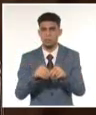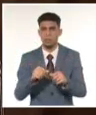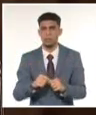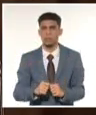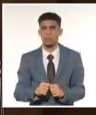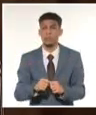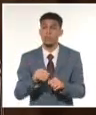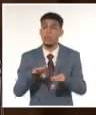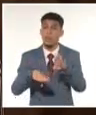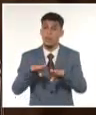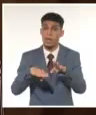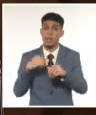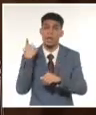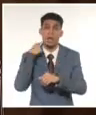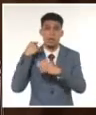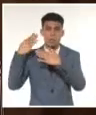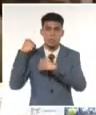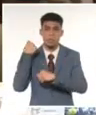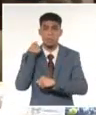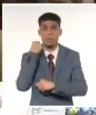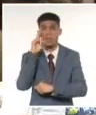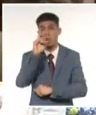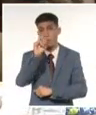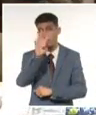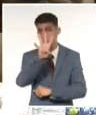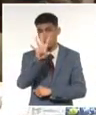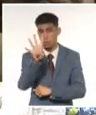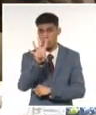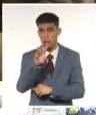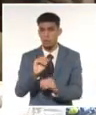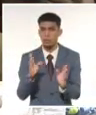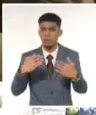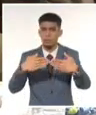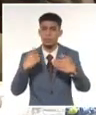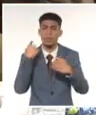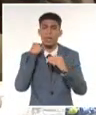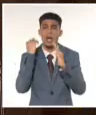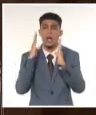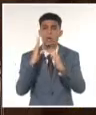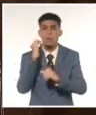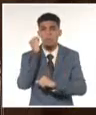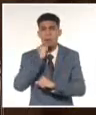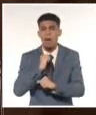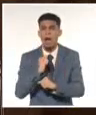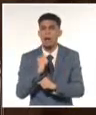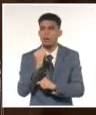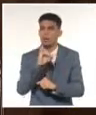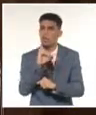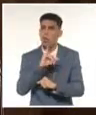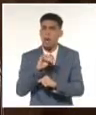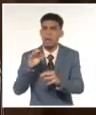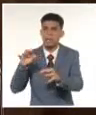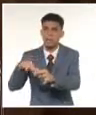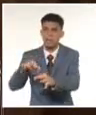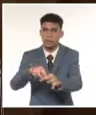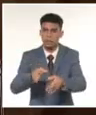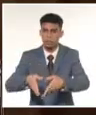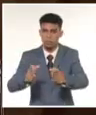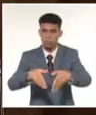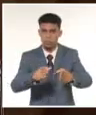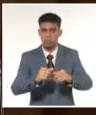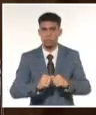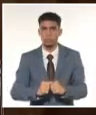año anterior. El 2024 cierra con el año con más existencia de cultivos del decenio. ¿Qué hemos